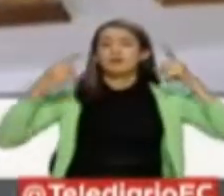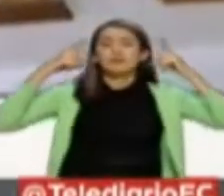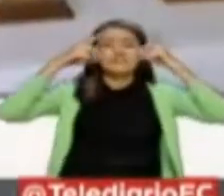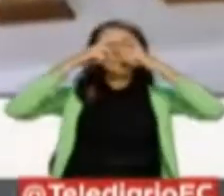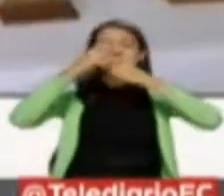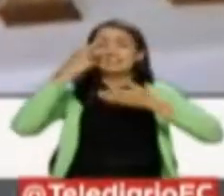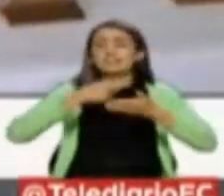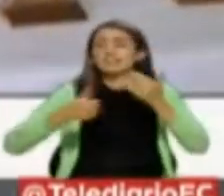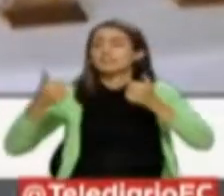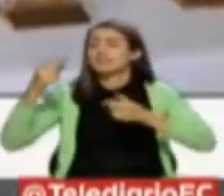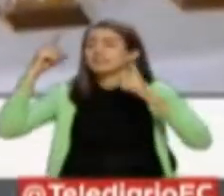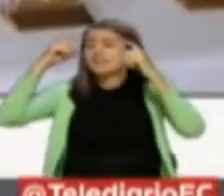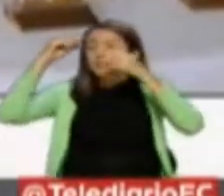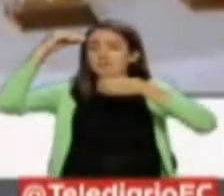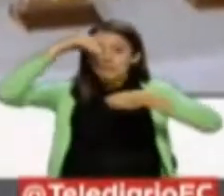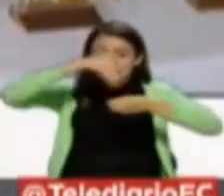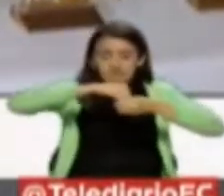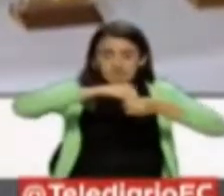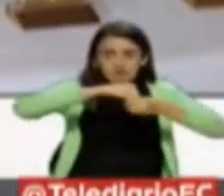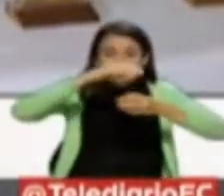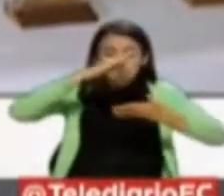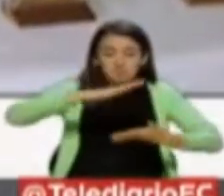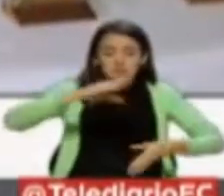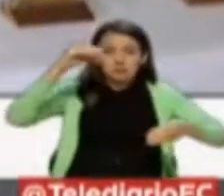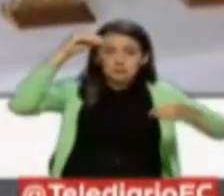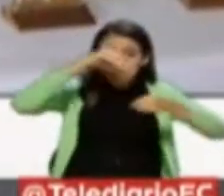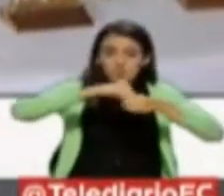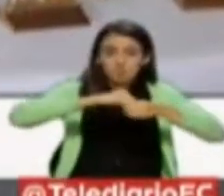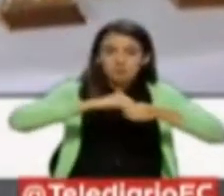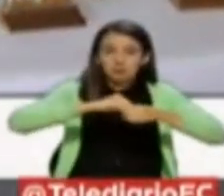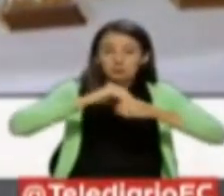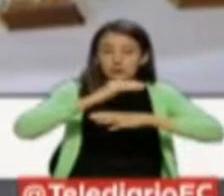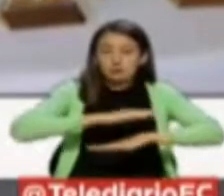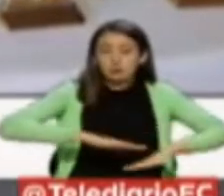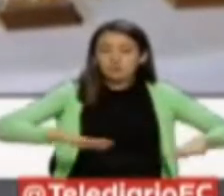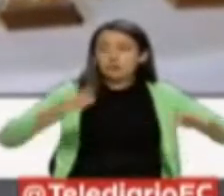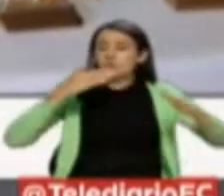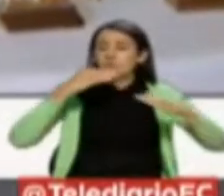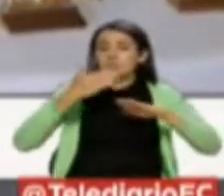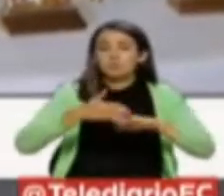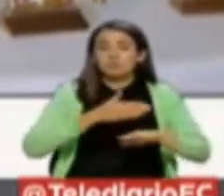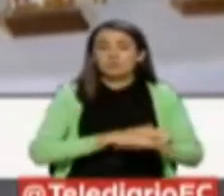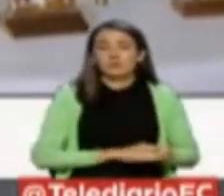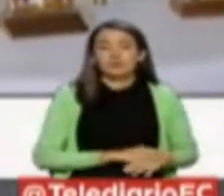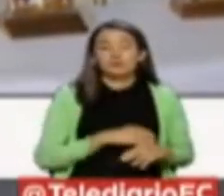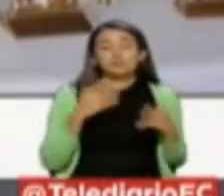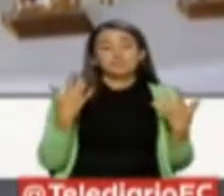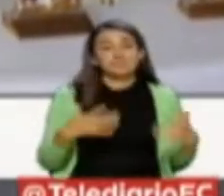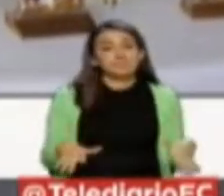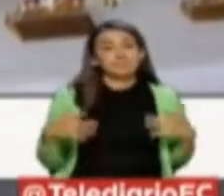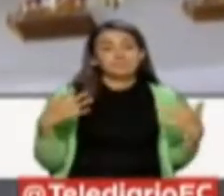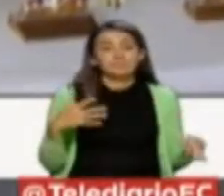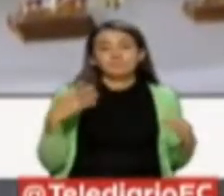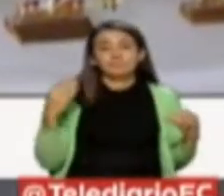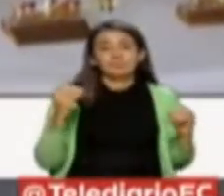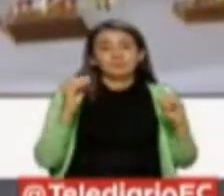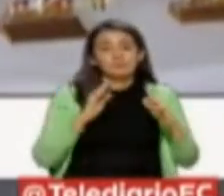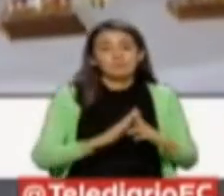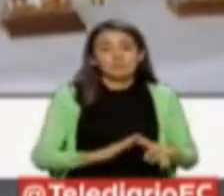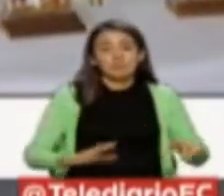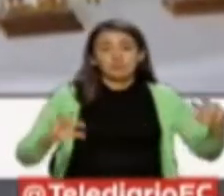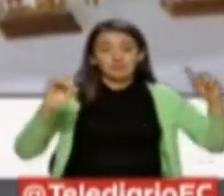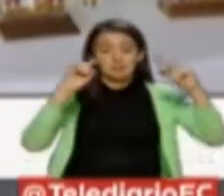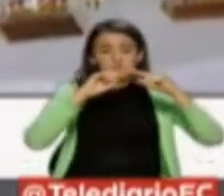de poner los galeones dentro de las botellas o los focos, como nos comentaba hace un momento? Le cuento el trabajar con los hilos, porque se